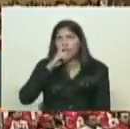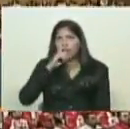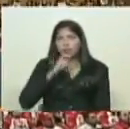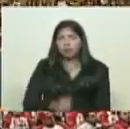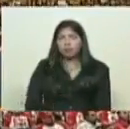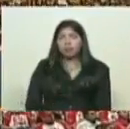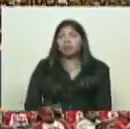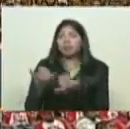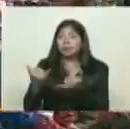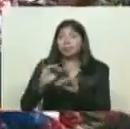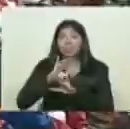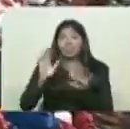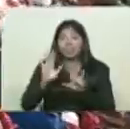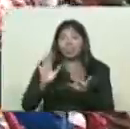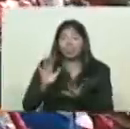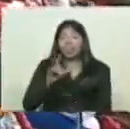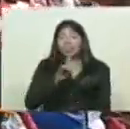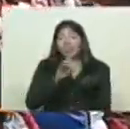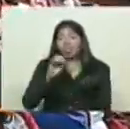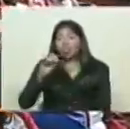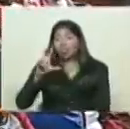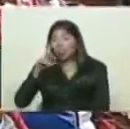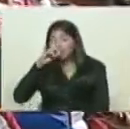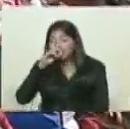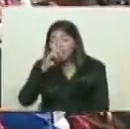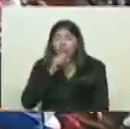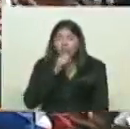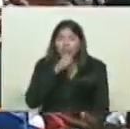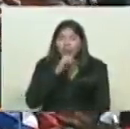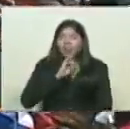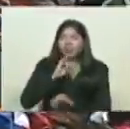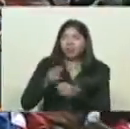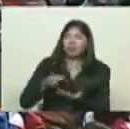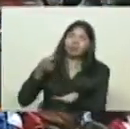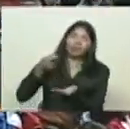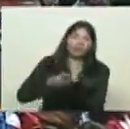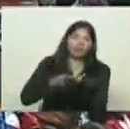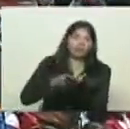Ya nuestra abuela de 103 años tiene su pensión.